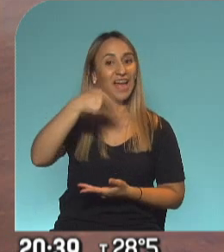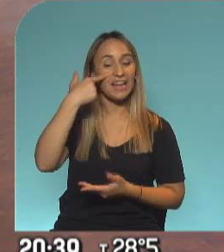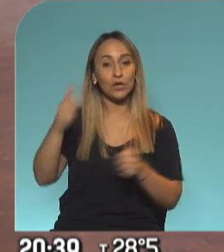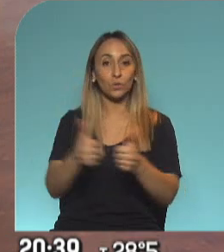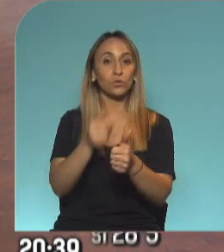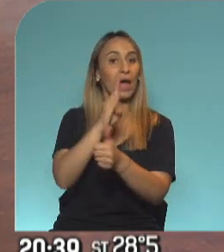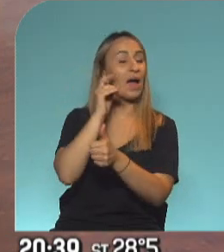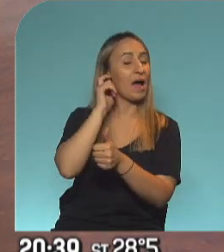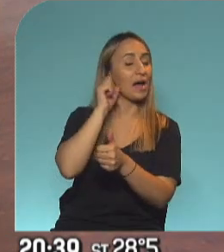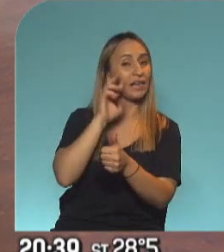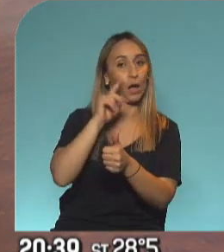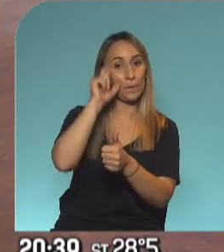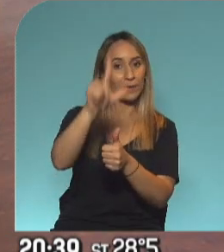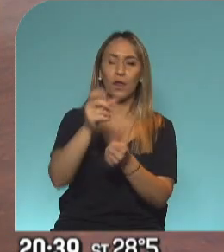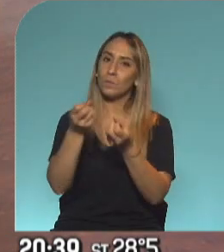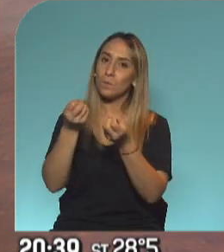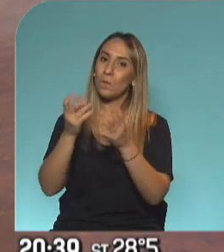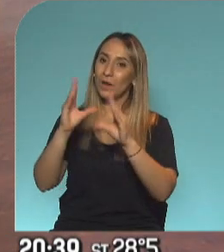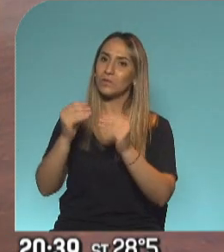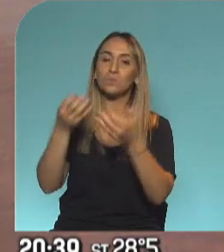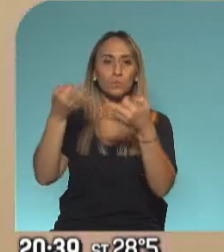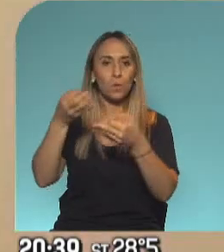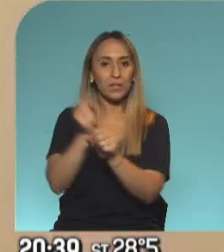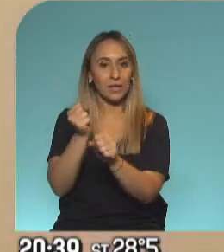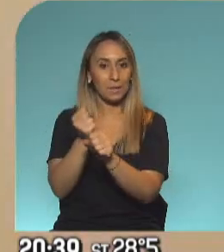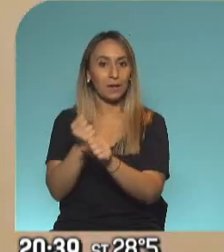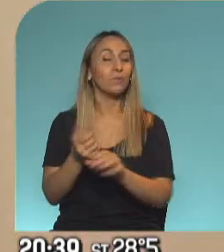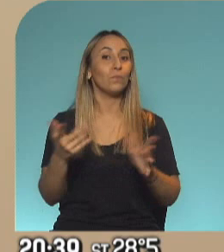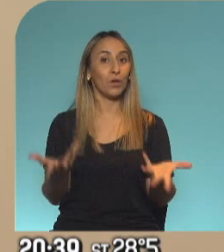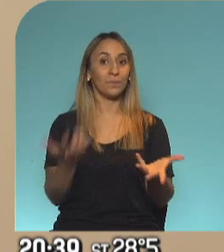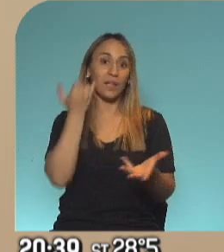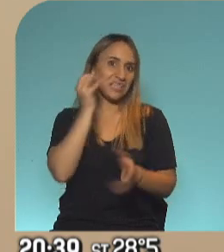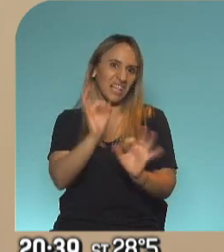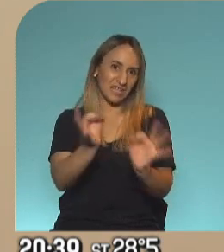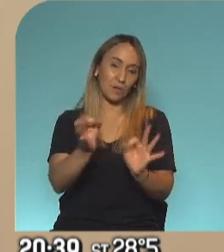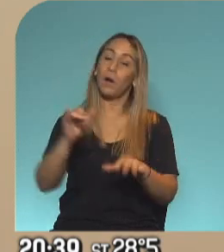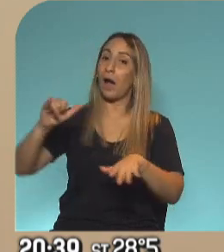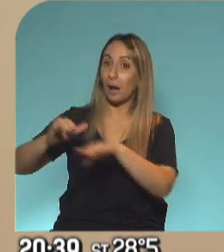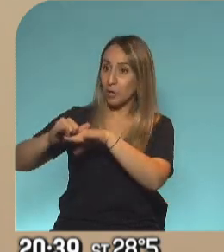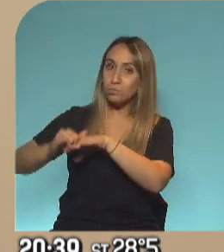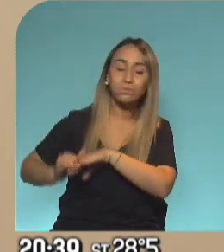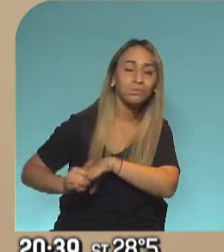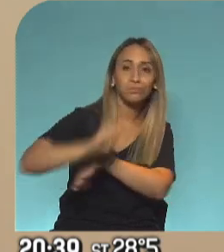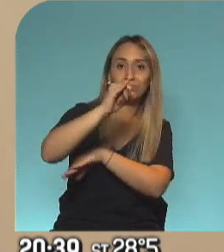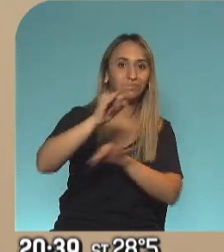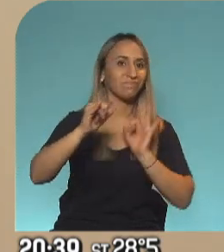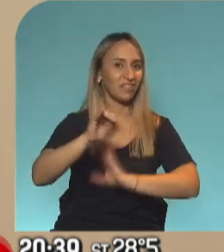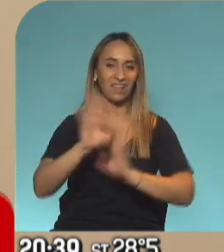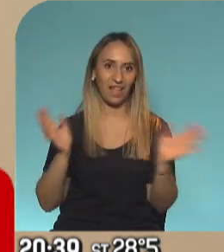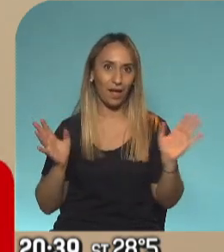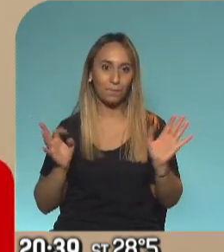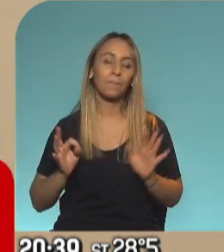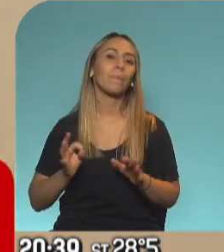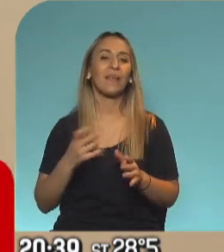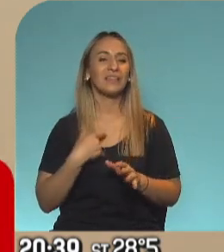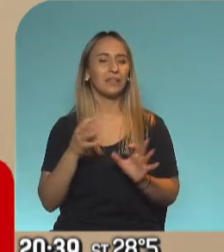Gabriel, durante estas horas en el aeropuerto de Ezeiza. Ya sabemos entonces que ha despegado ese avión y ya sabemos entonces que